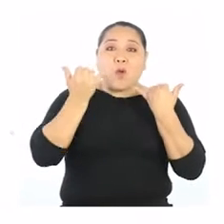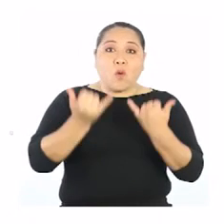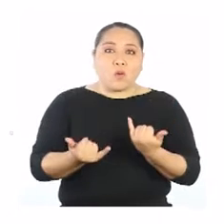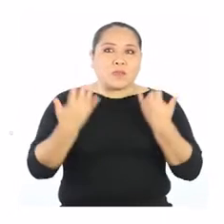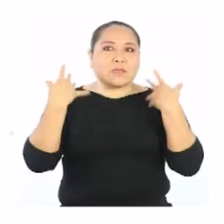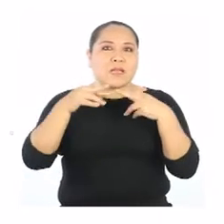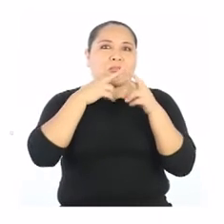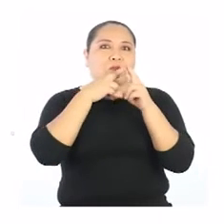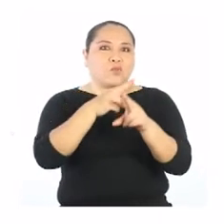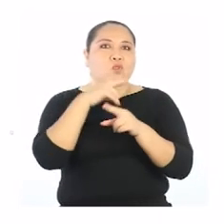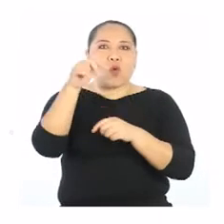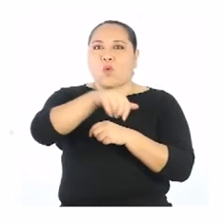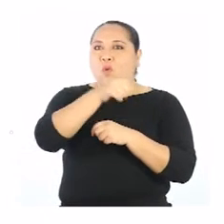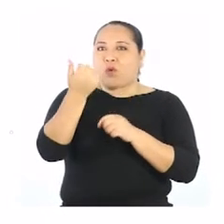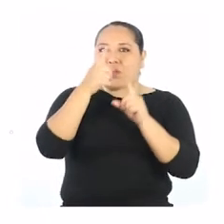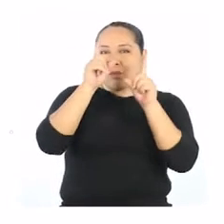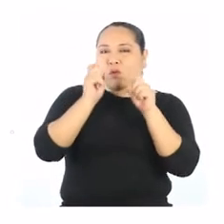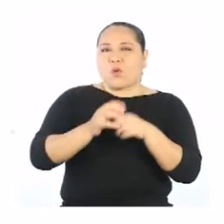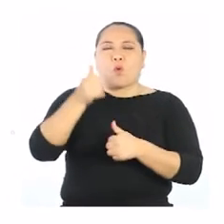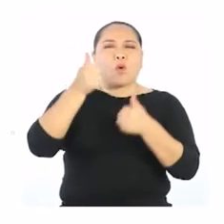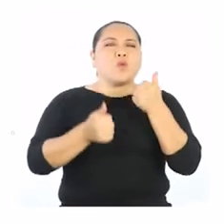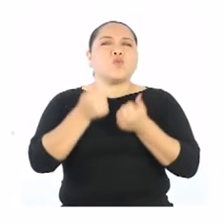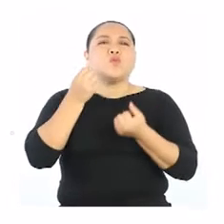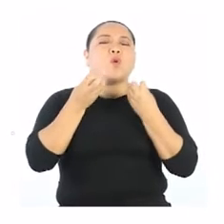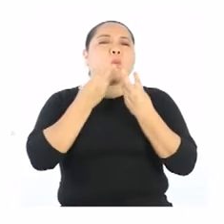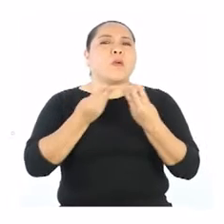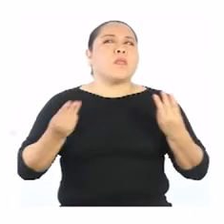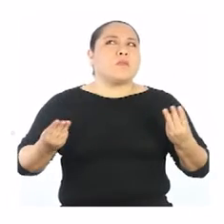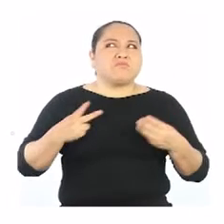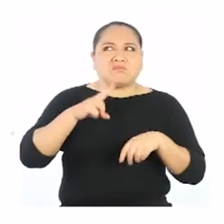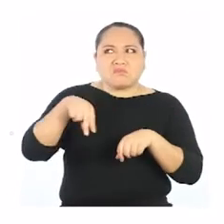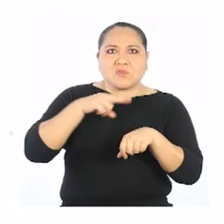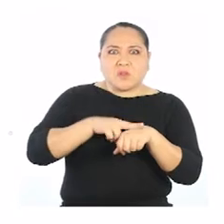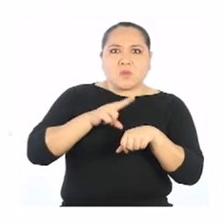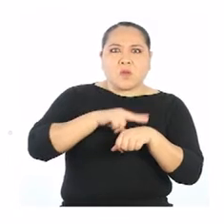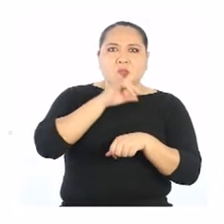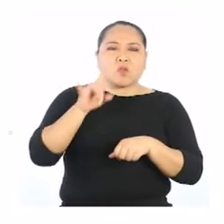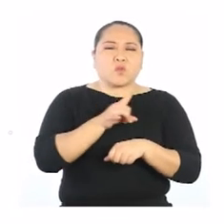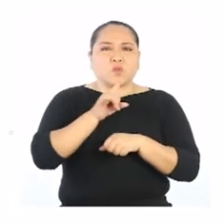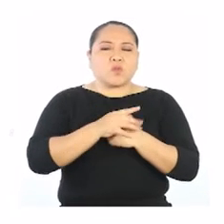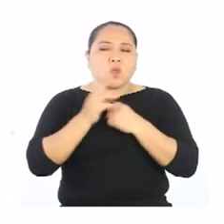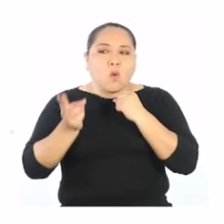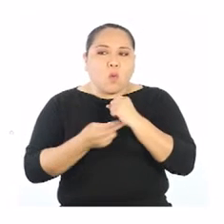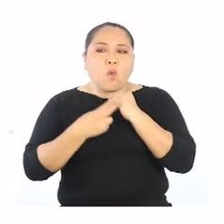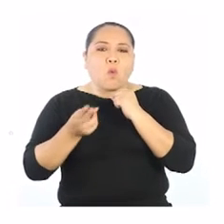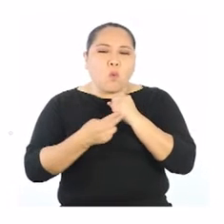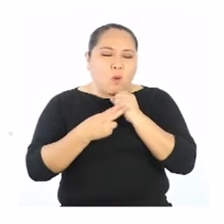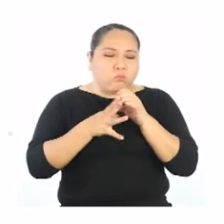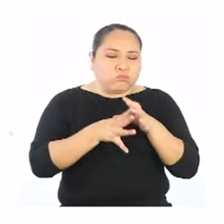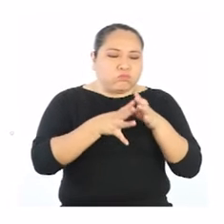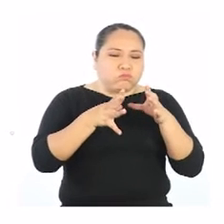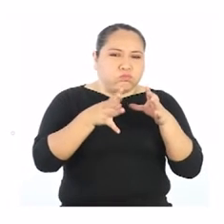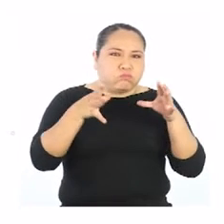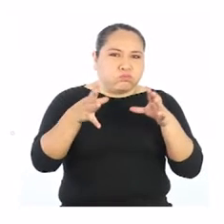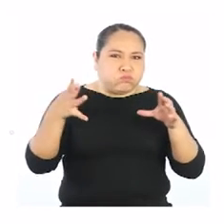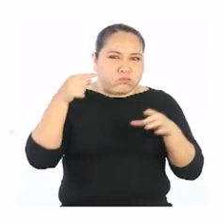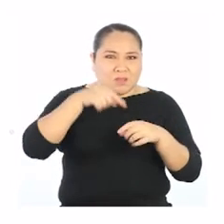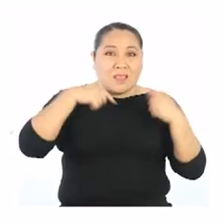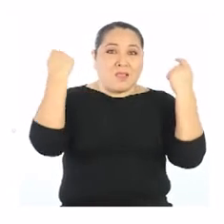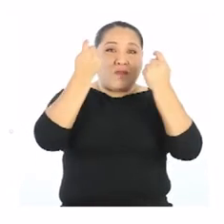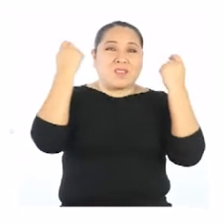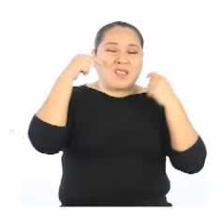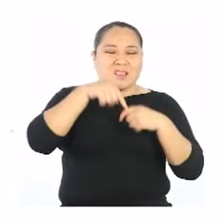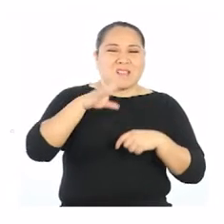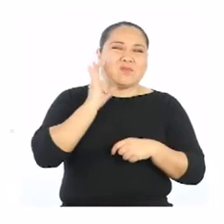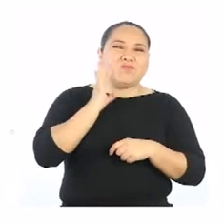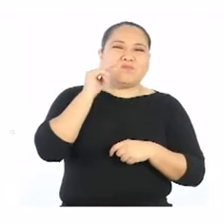hoy estamos respondiendo la siguiente pregunta. ¿Cuáles son los materiales que comúnmente se utilizan y acumulan durante las festividades y que